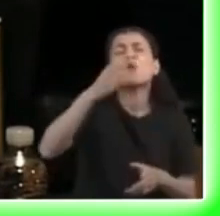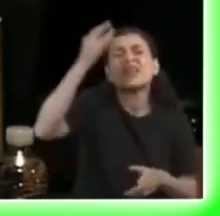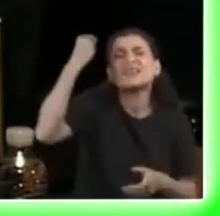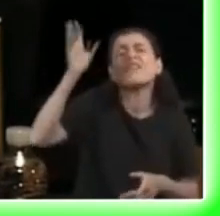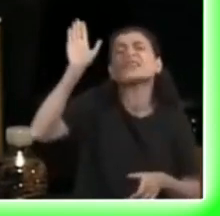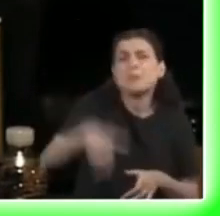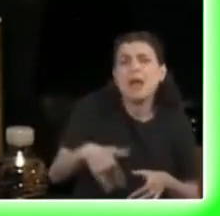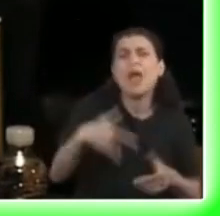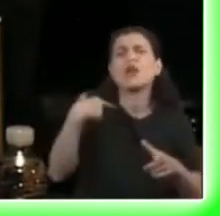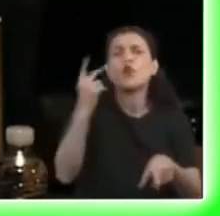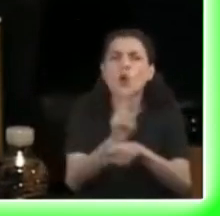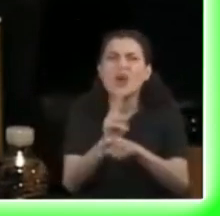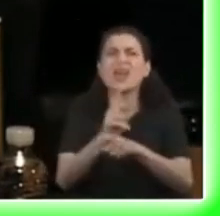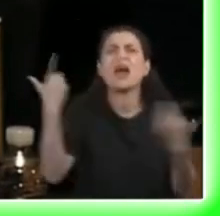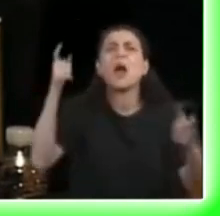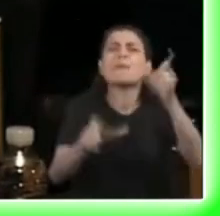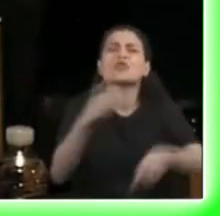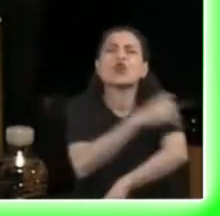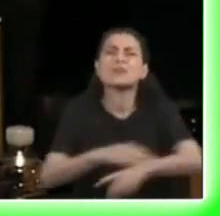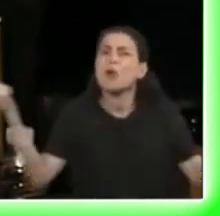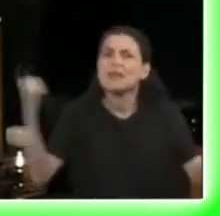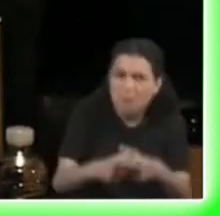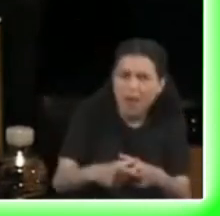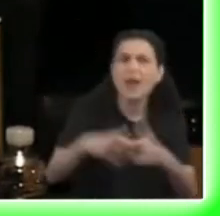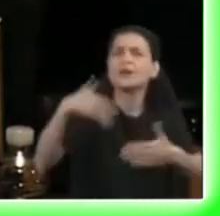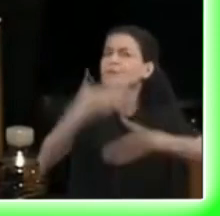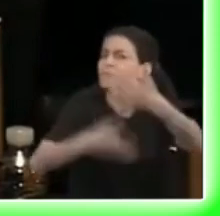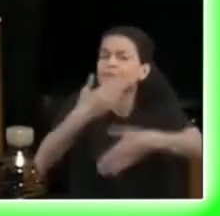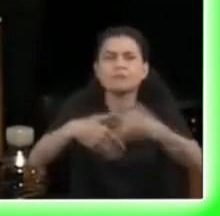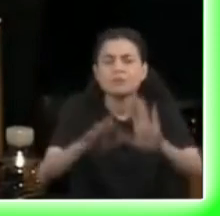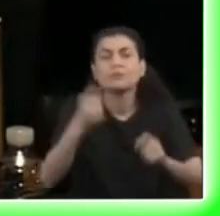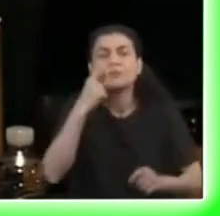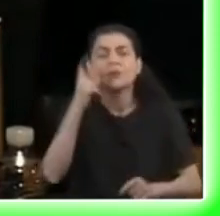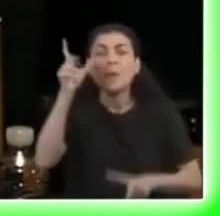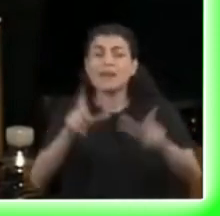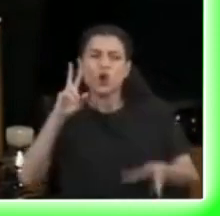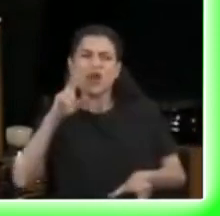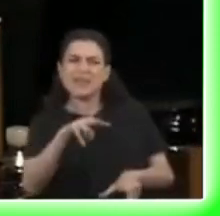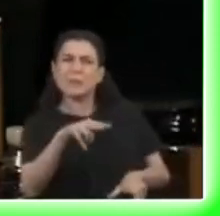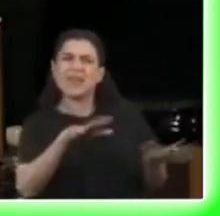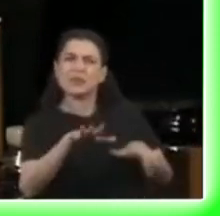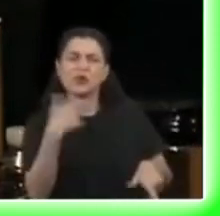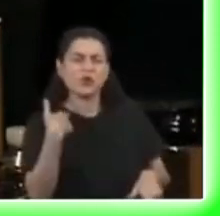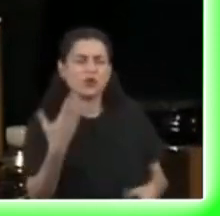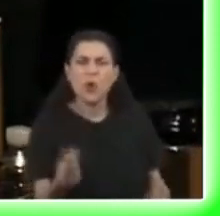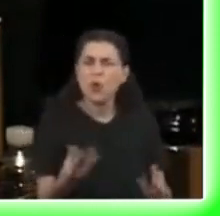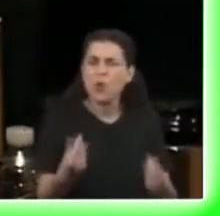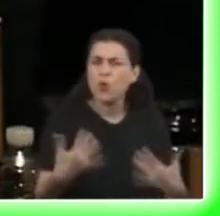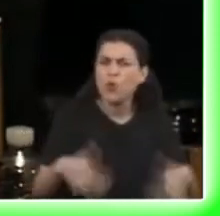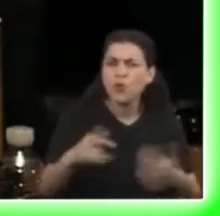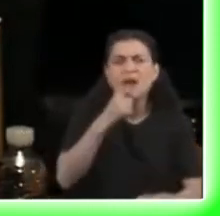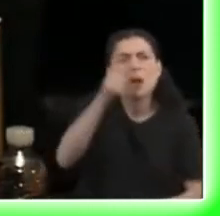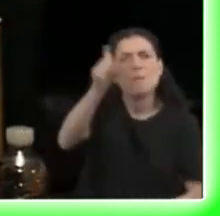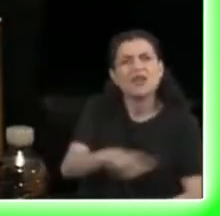formato extremo. Este último dato a los socialistas les da pavor, porque no soportan la idea de que un pobre